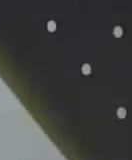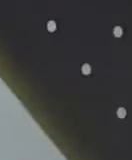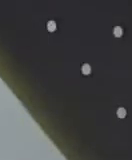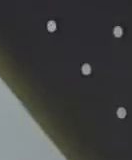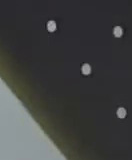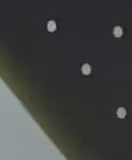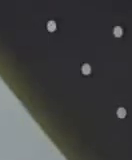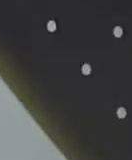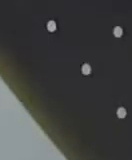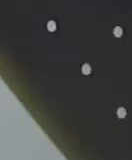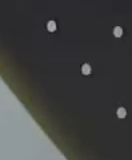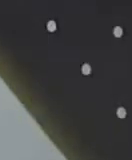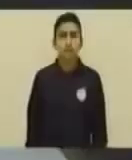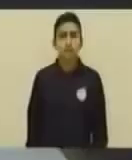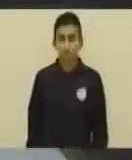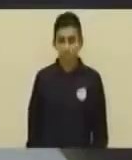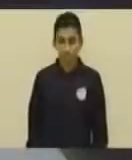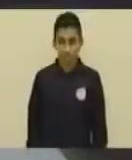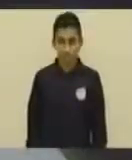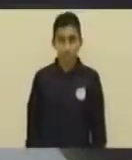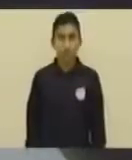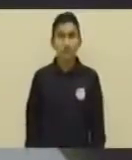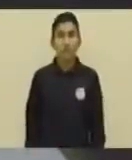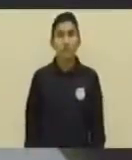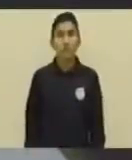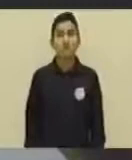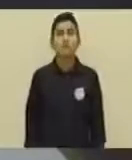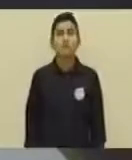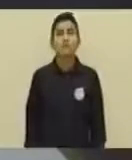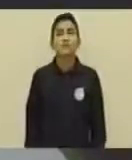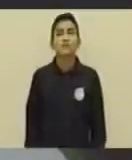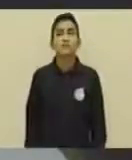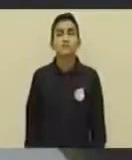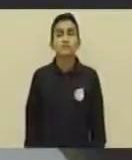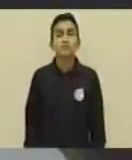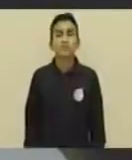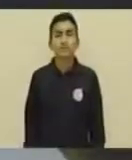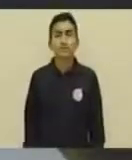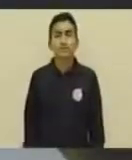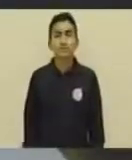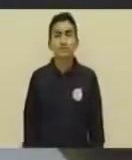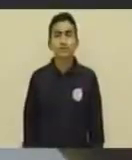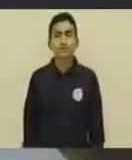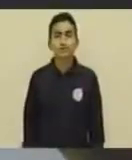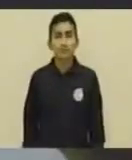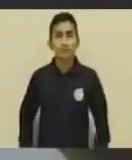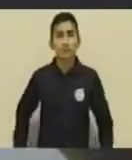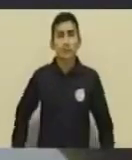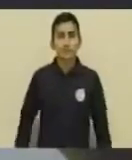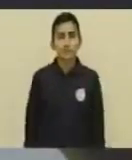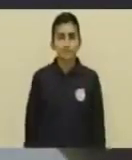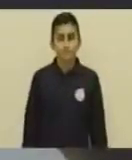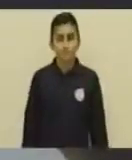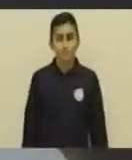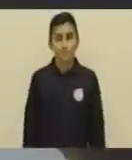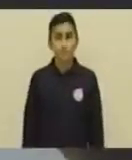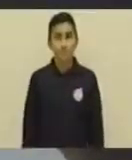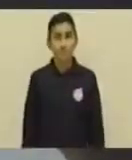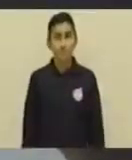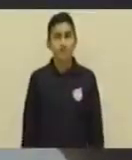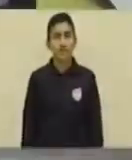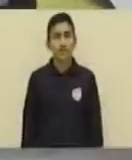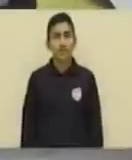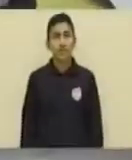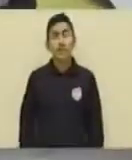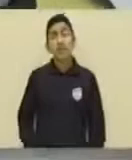muchas veces pues uno pues va cambiando de caminos, de rutas para poder llegar a las metas